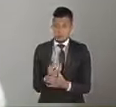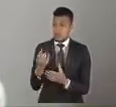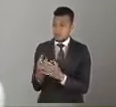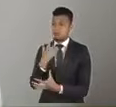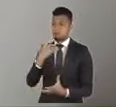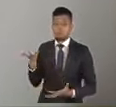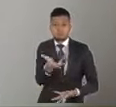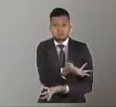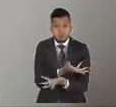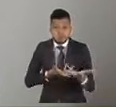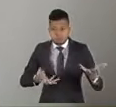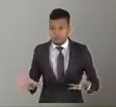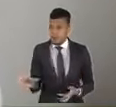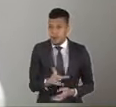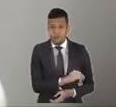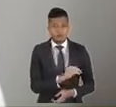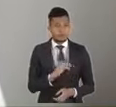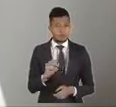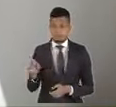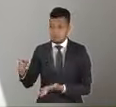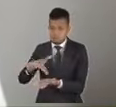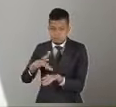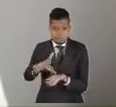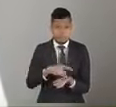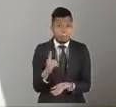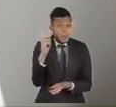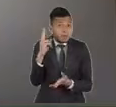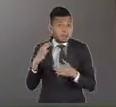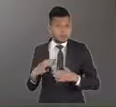actores, comenzando desde la ciudadanía.